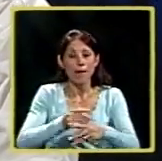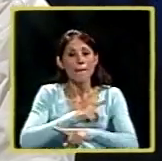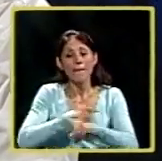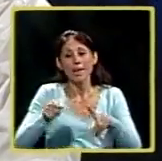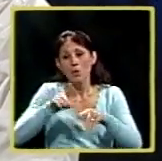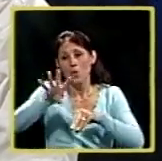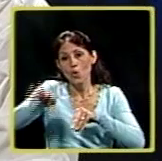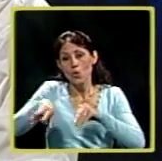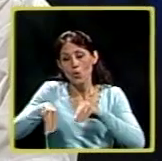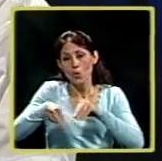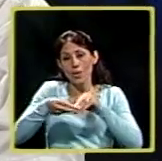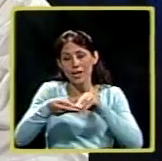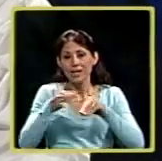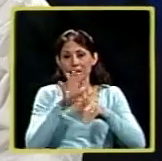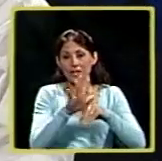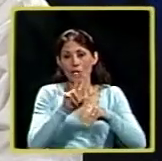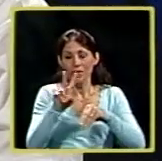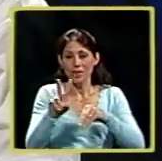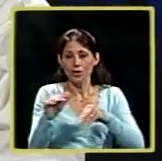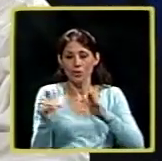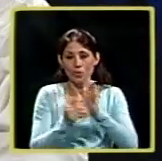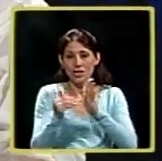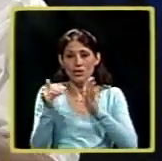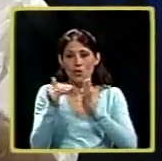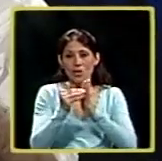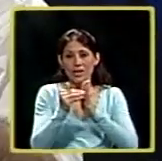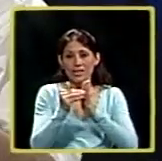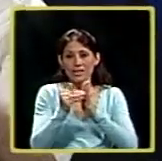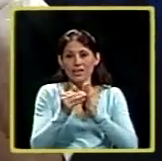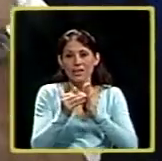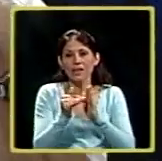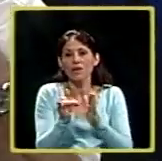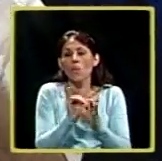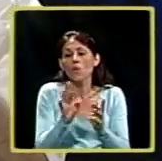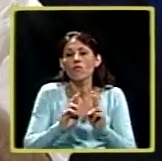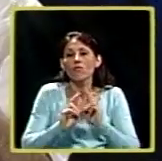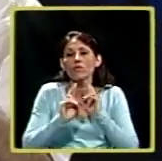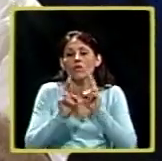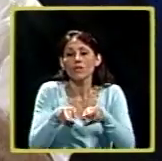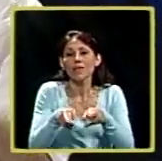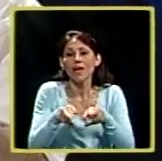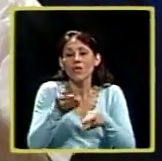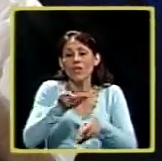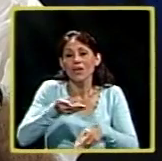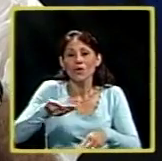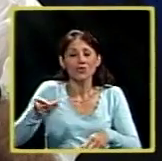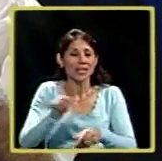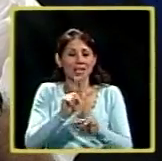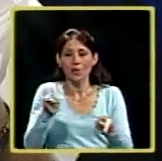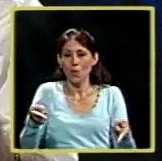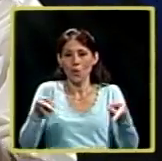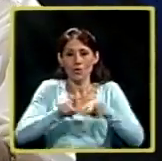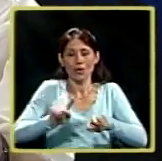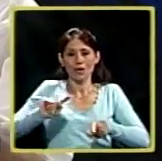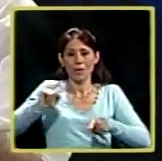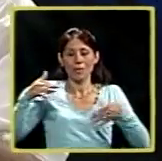52 millones adicionales son el producto de fenómenos que no ocurrieron en la Primera Guerra Mundial.